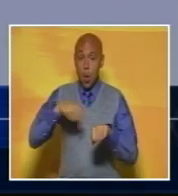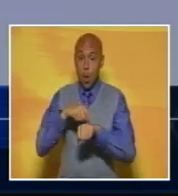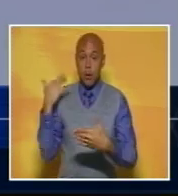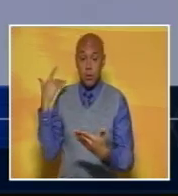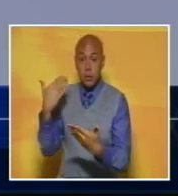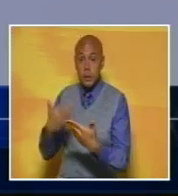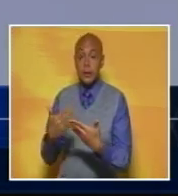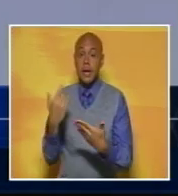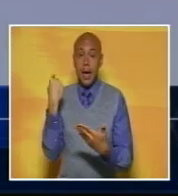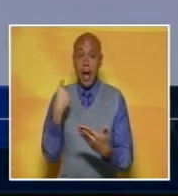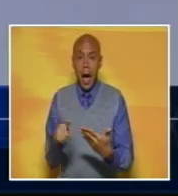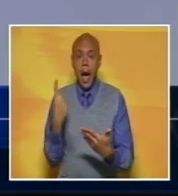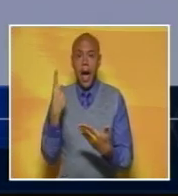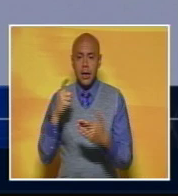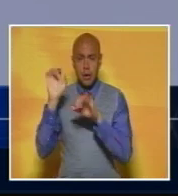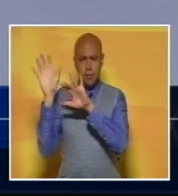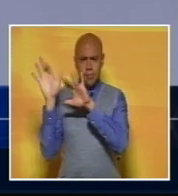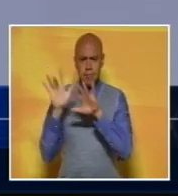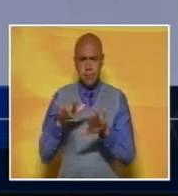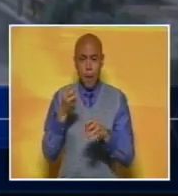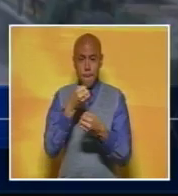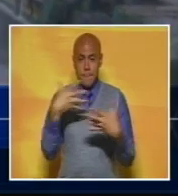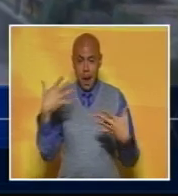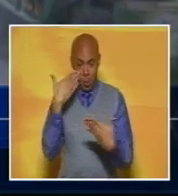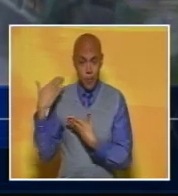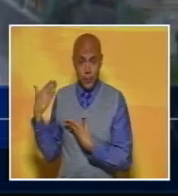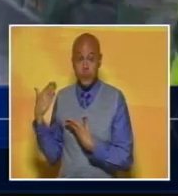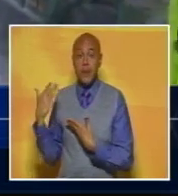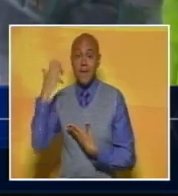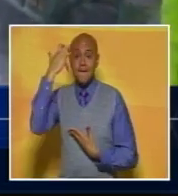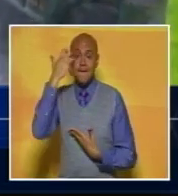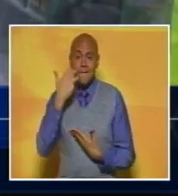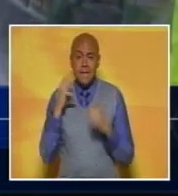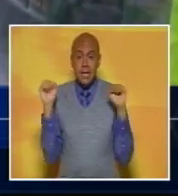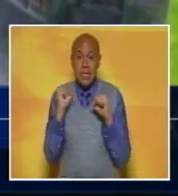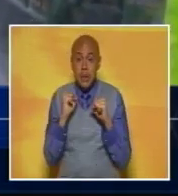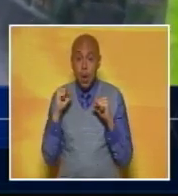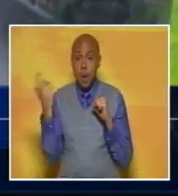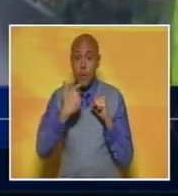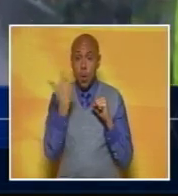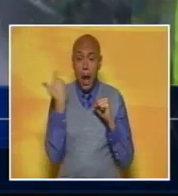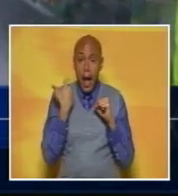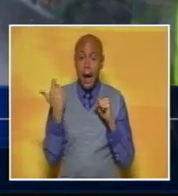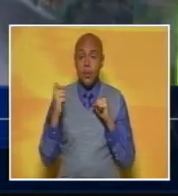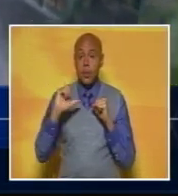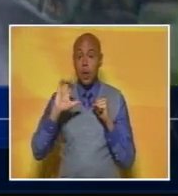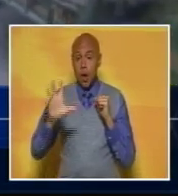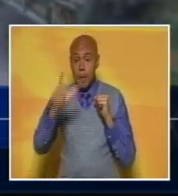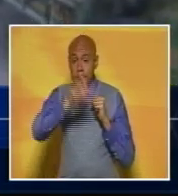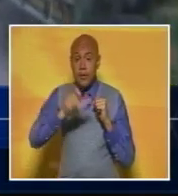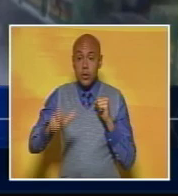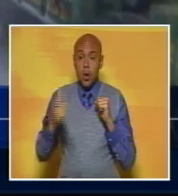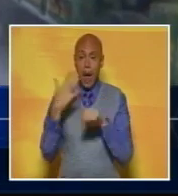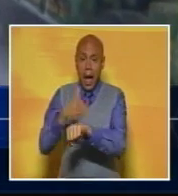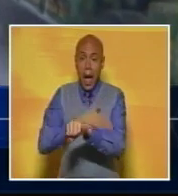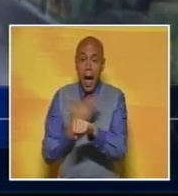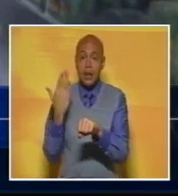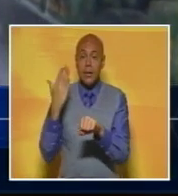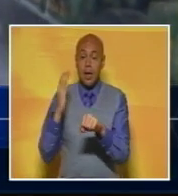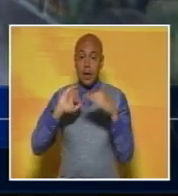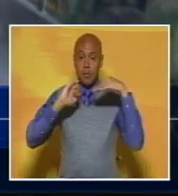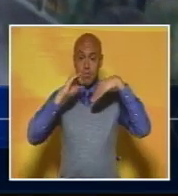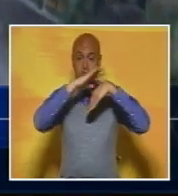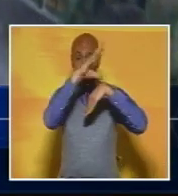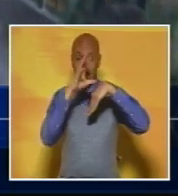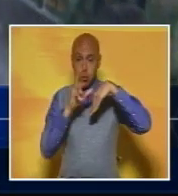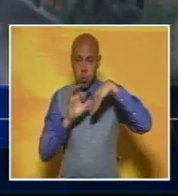2 aludes de nieve que sepultaron a los equipos de rescate que buscaban supervivientes de una avalancha previa en la provincia de